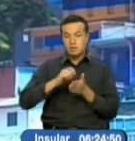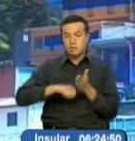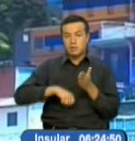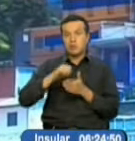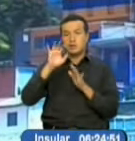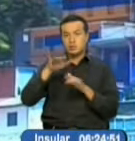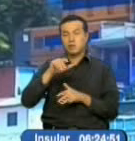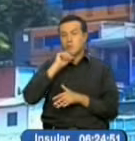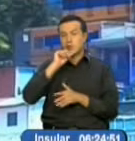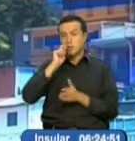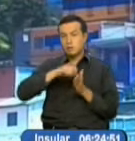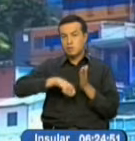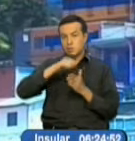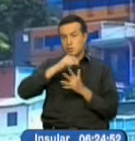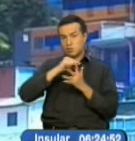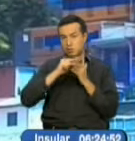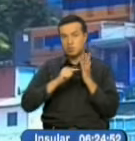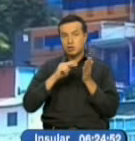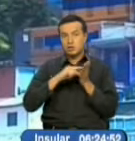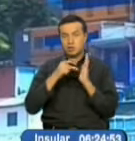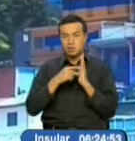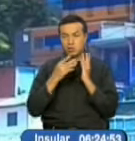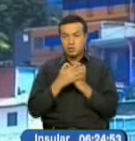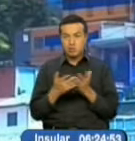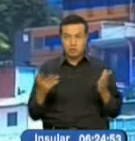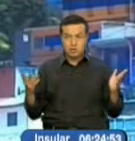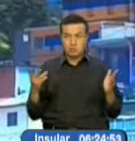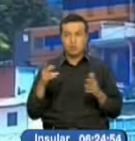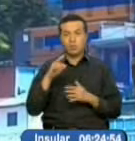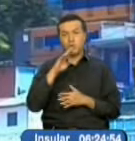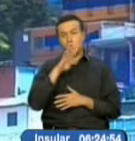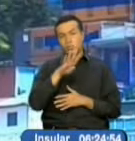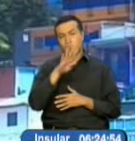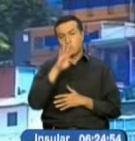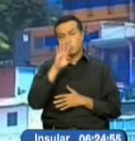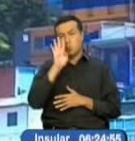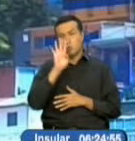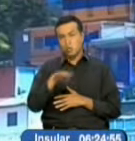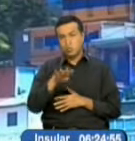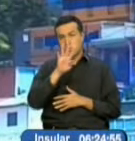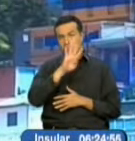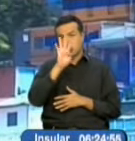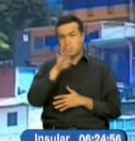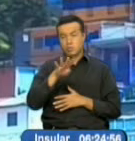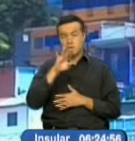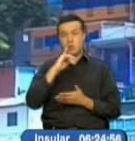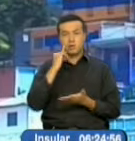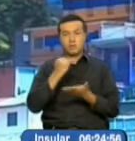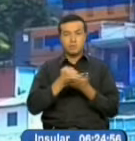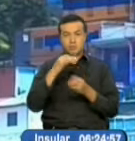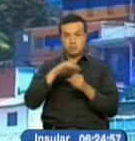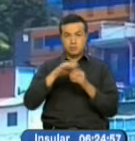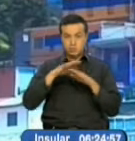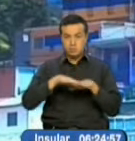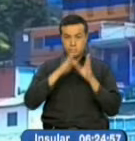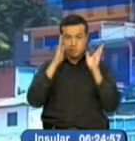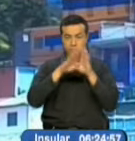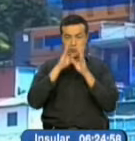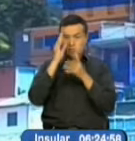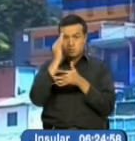firma del secretario. Es decir, no necesariamente estas casi 4.000 juntas receptoras del voto que se van a